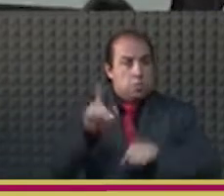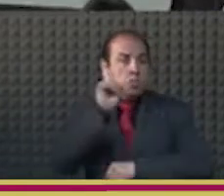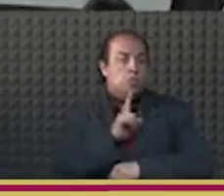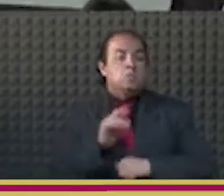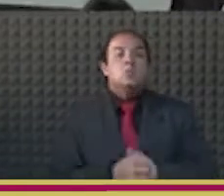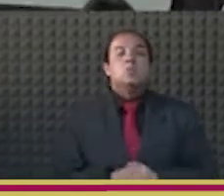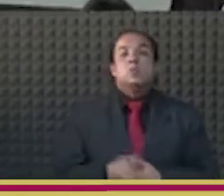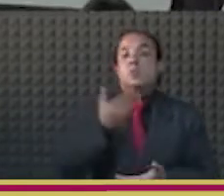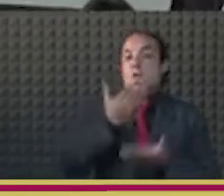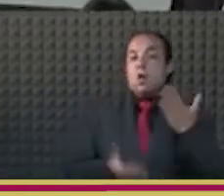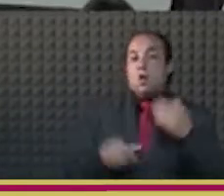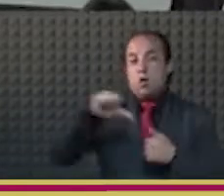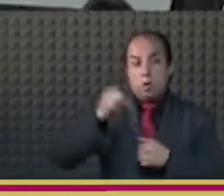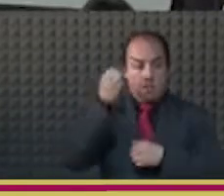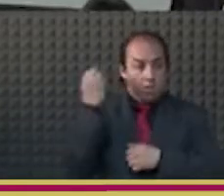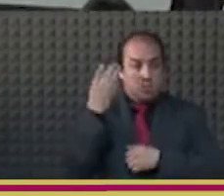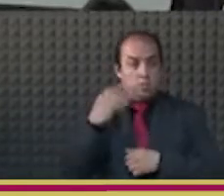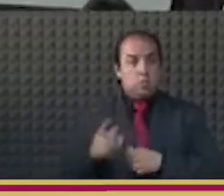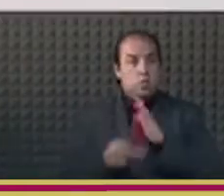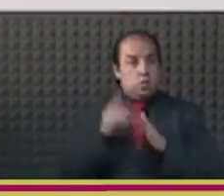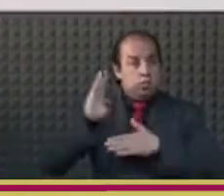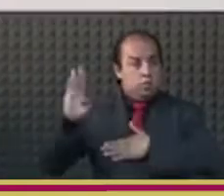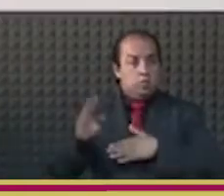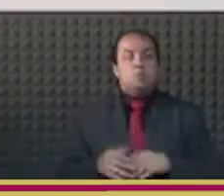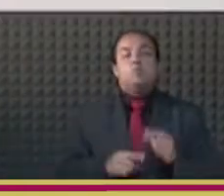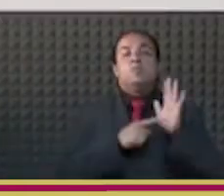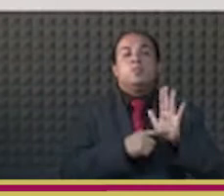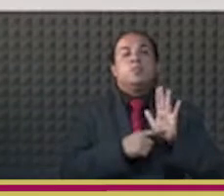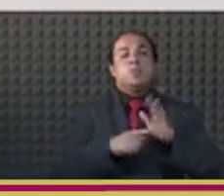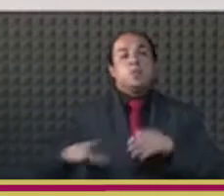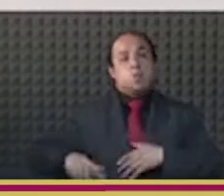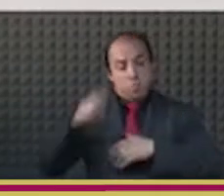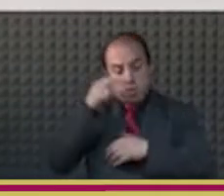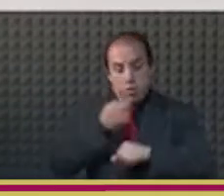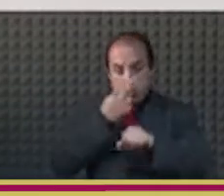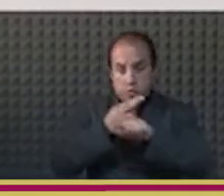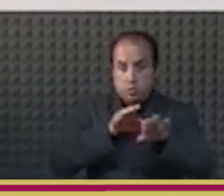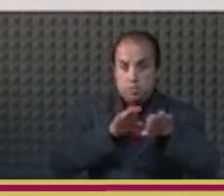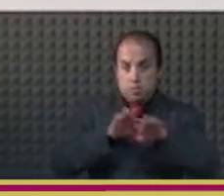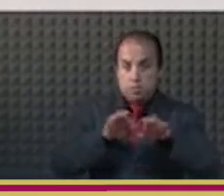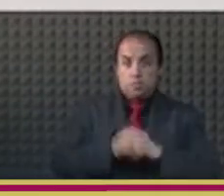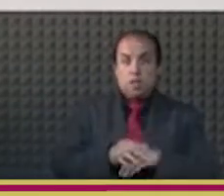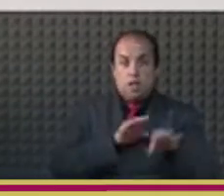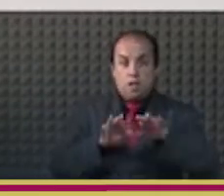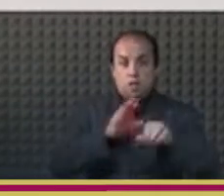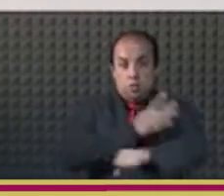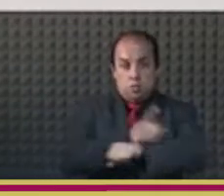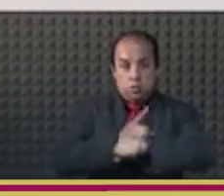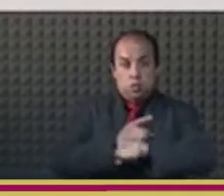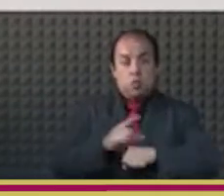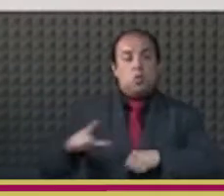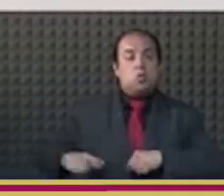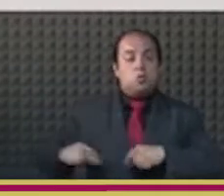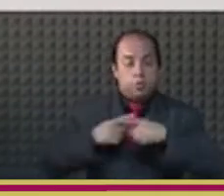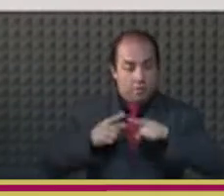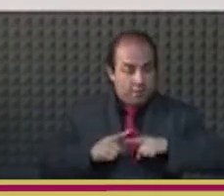mujeres. Y ahora con este evento refrendamos el compromiso del Gobierno de México y de la Secretaría de Trabajo para trabajar de manera coordinada con los gobiernos de